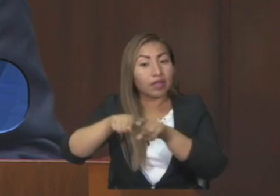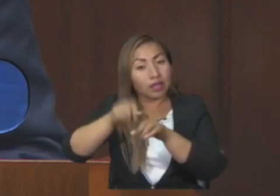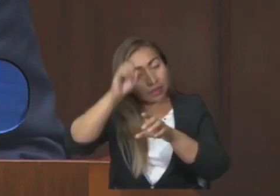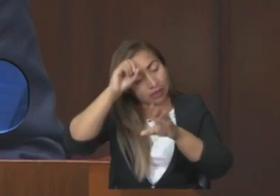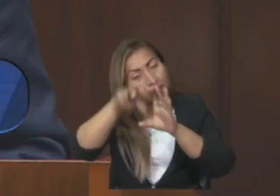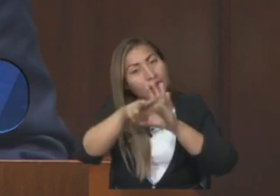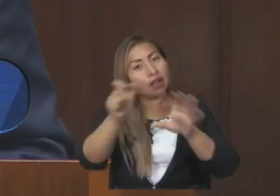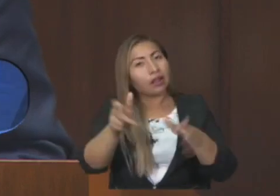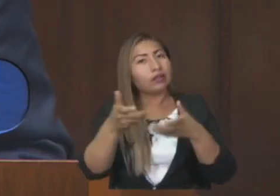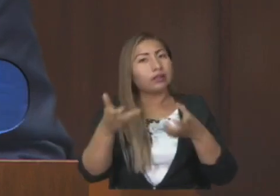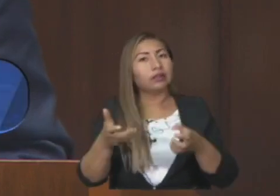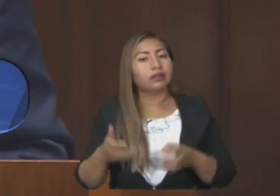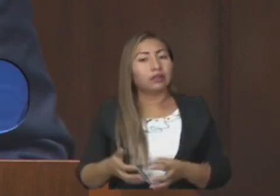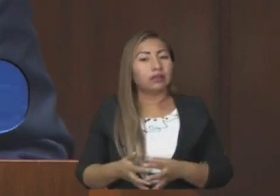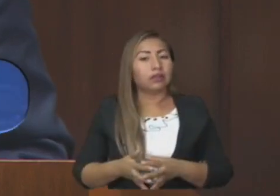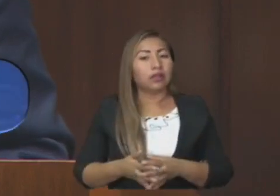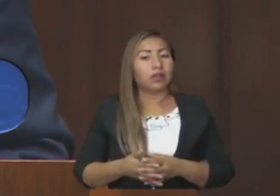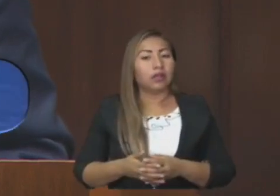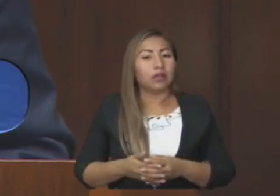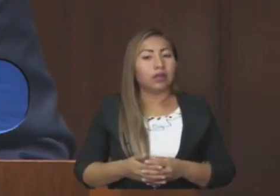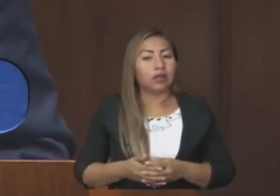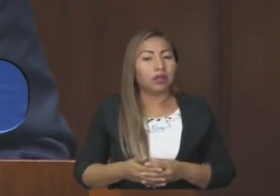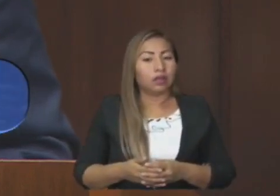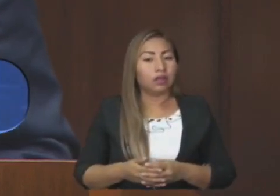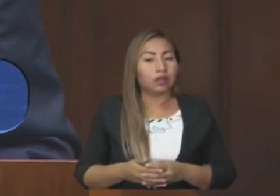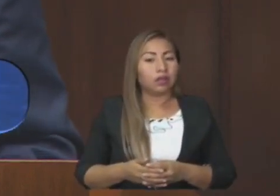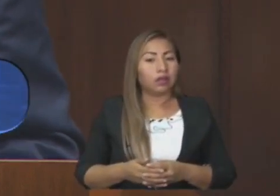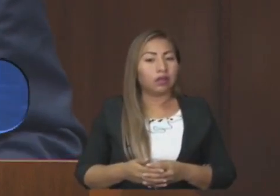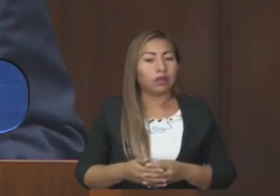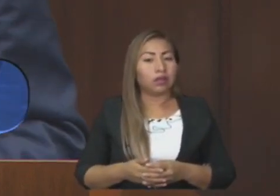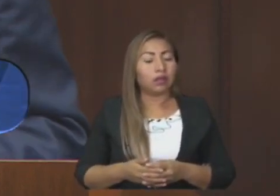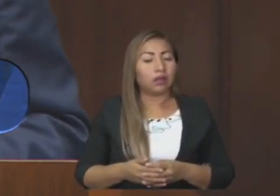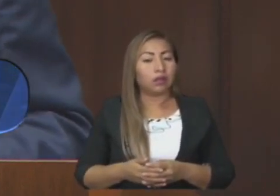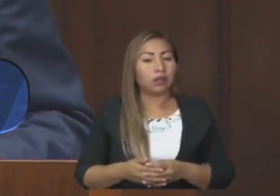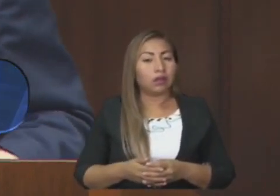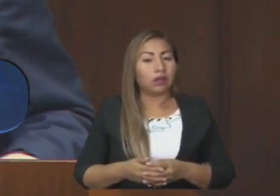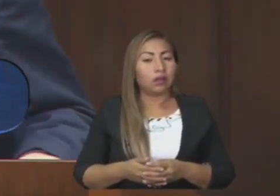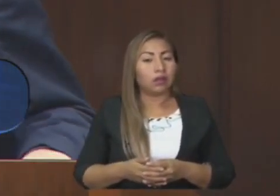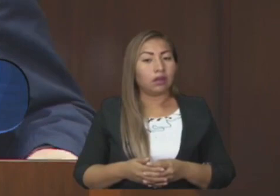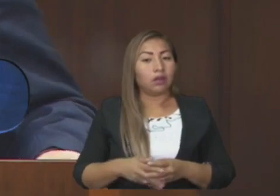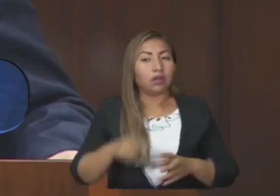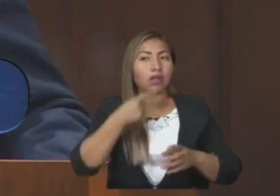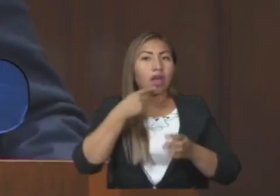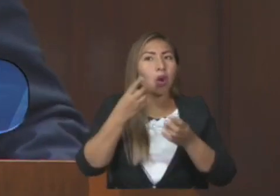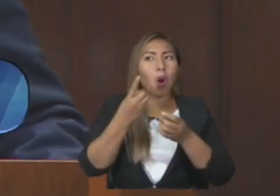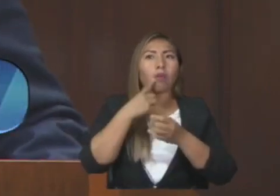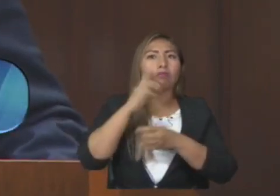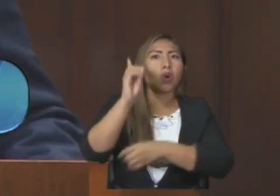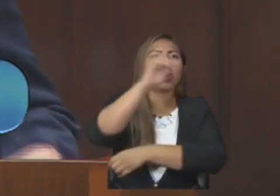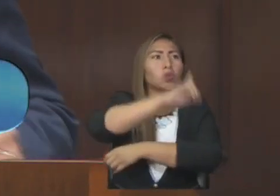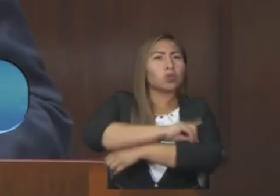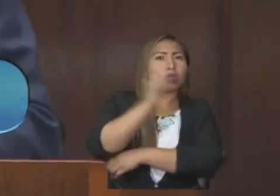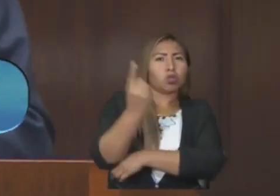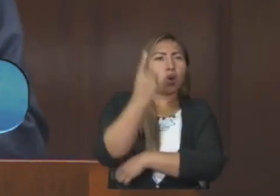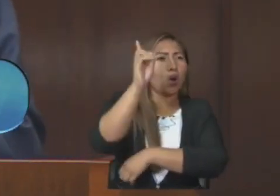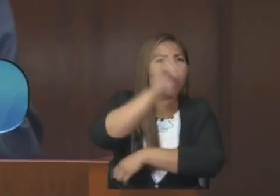Panamá no es posible ponerlo en cuidado y mantenimiento de un día para otro de manera